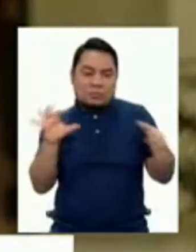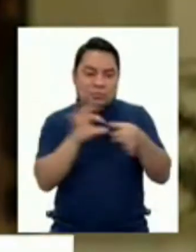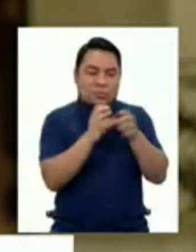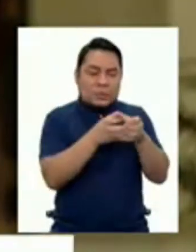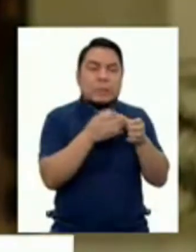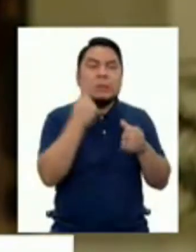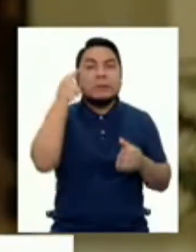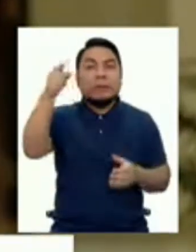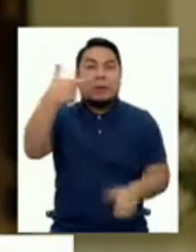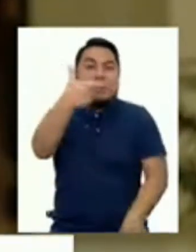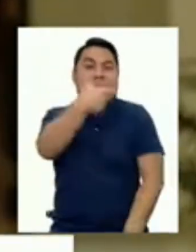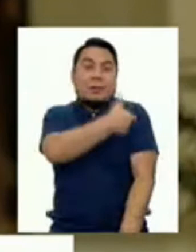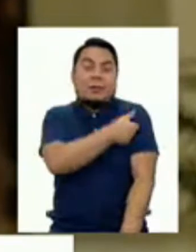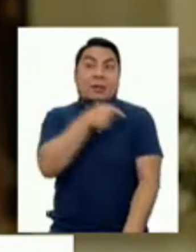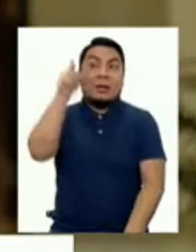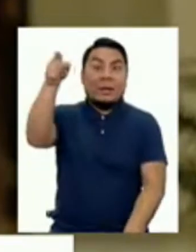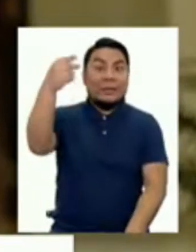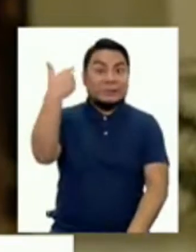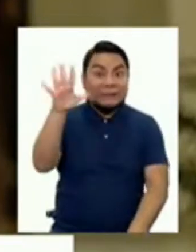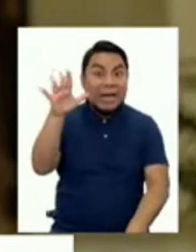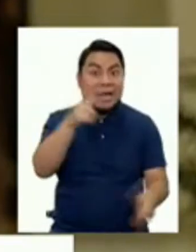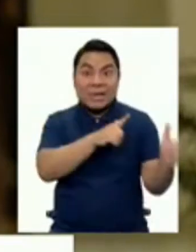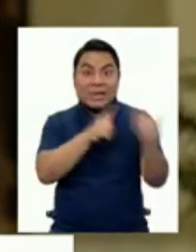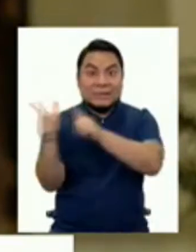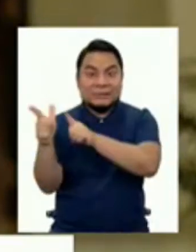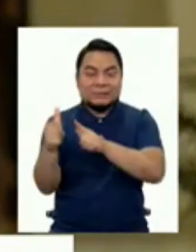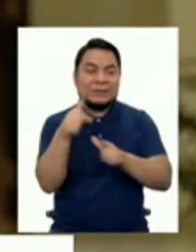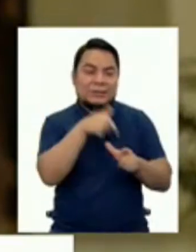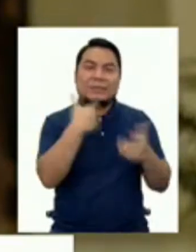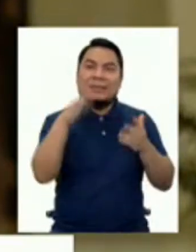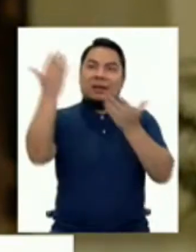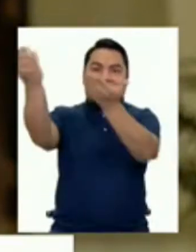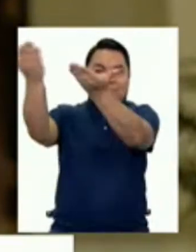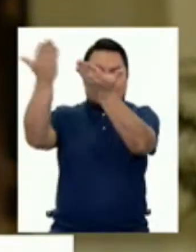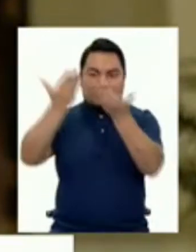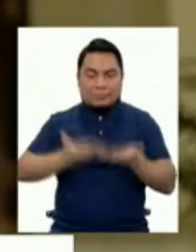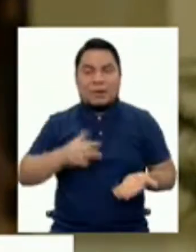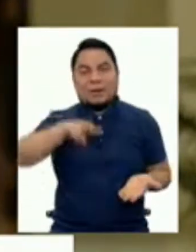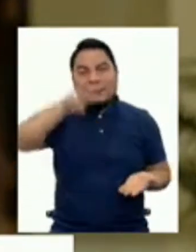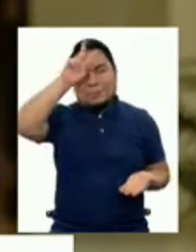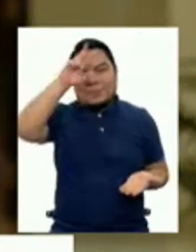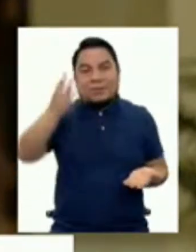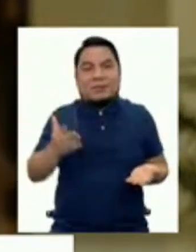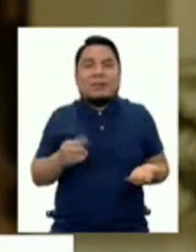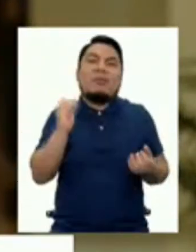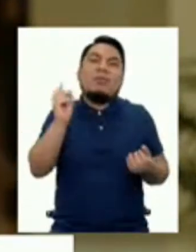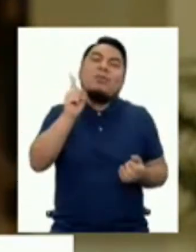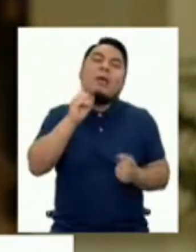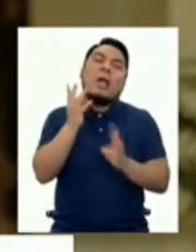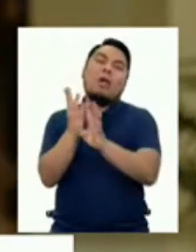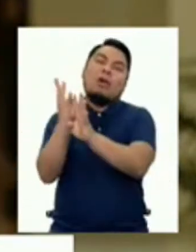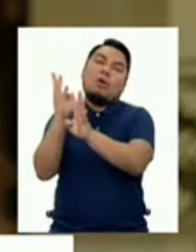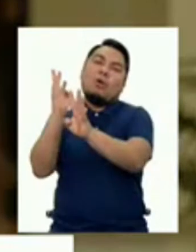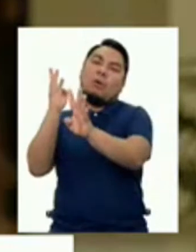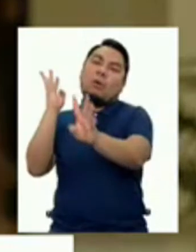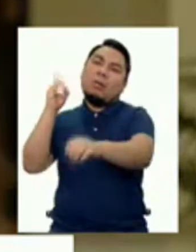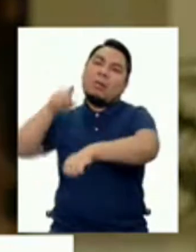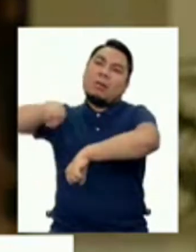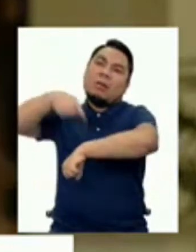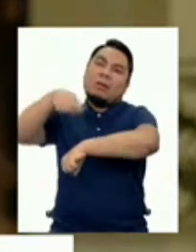vacuna, apenas se la tenga disponible, pueda llegar a nuestro país sin que hacer una espera